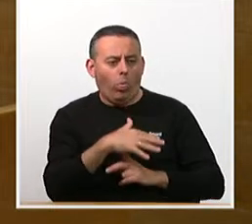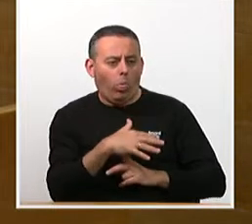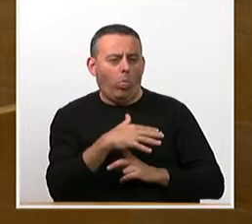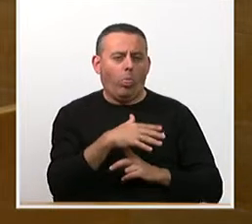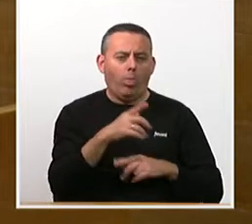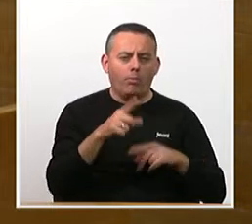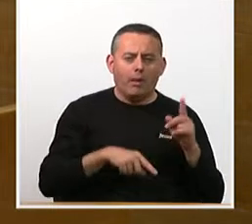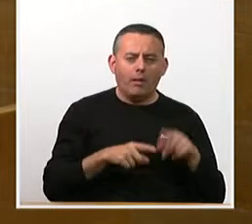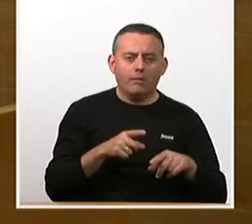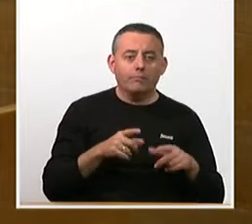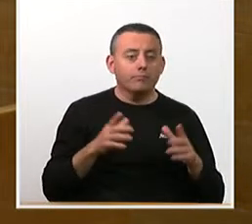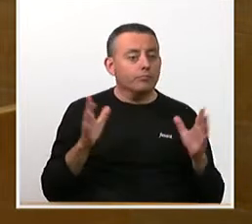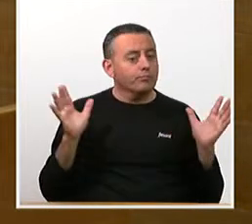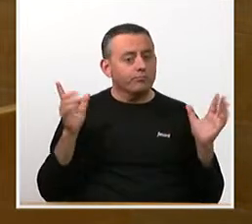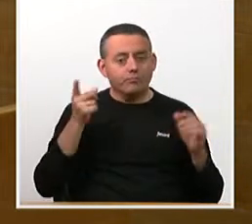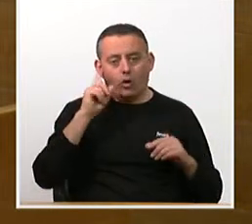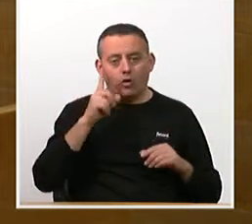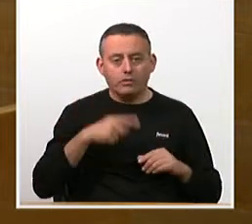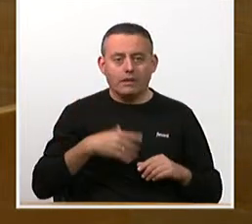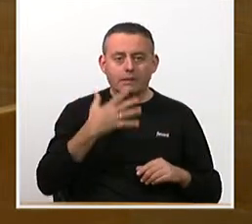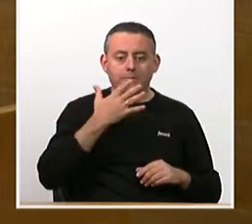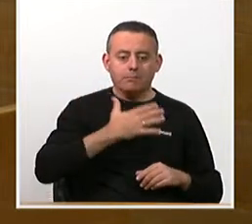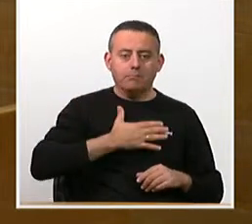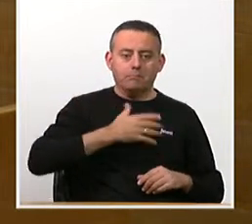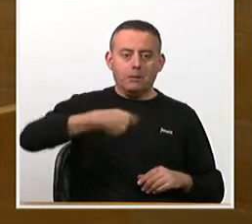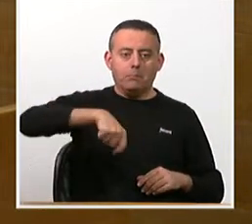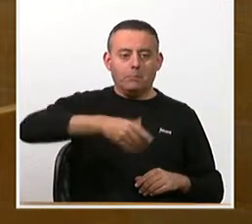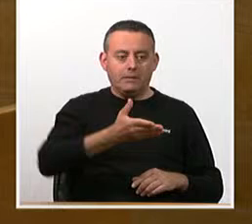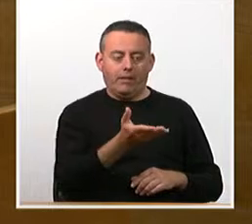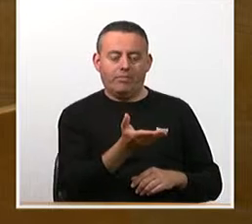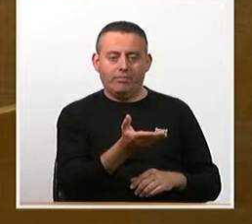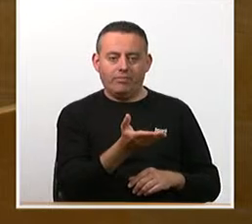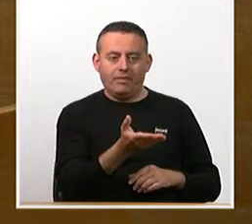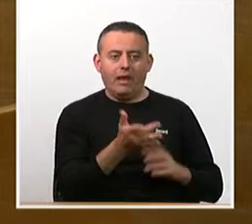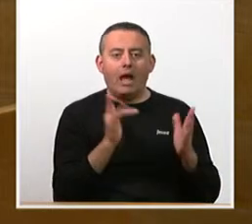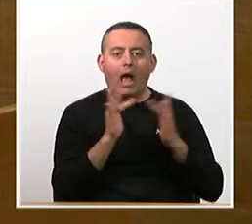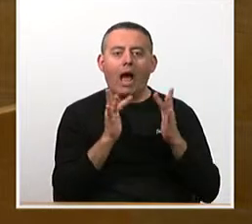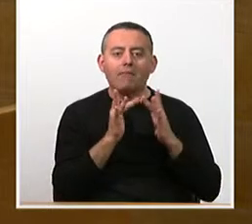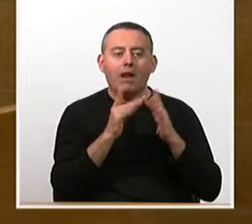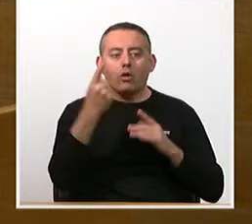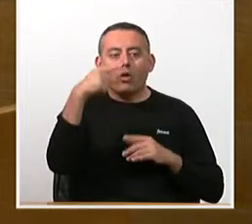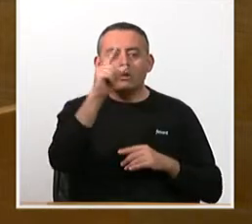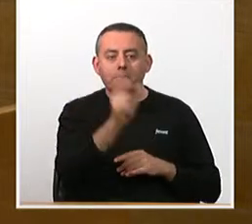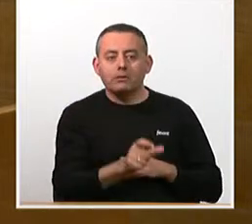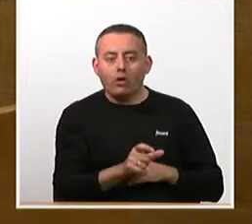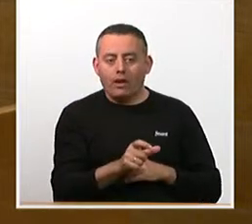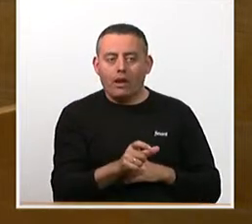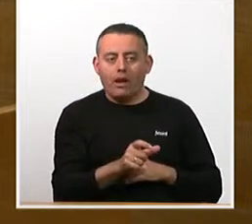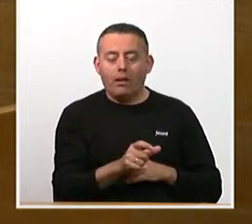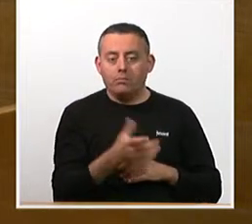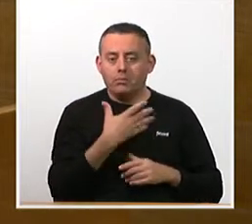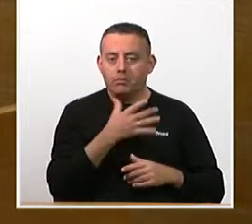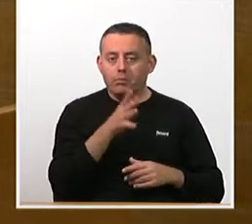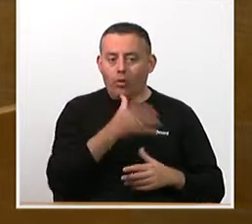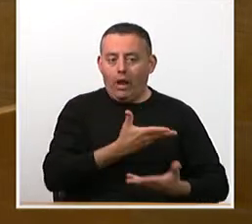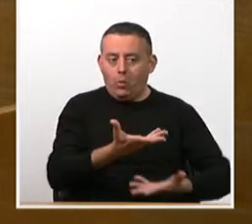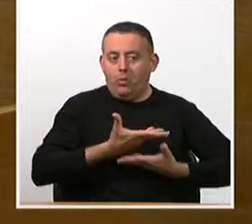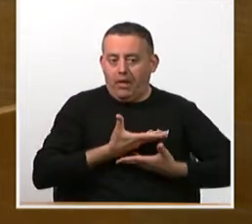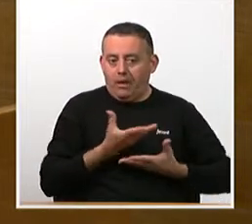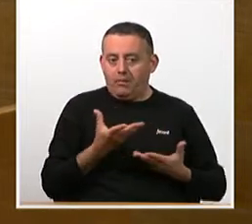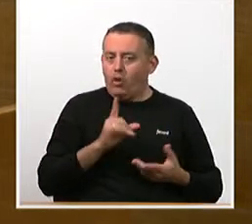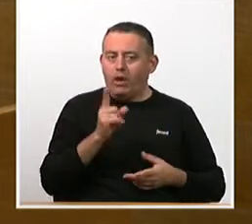si si habla con alguien o no habla con algu pero si habla con alguien será para echar un cable y se lo agradezco así que por ahí no vaya porque no tengo